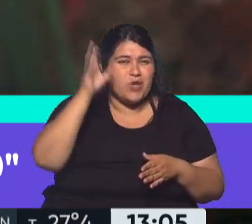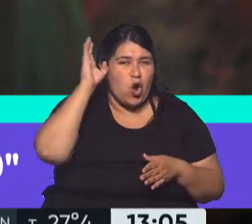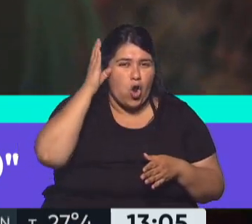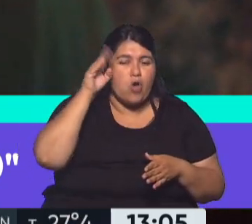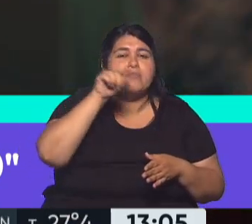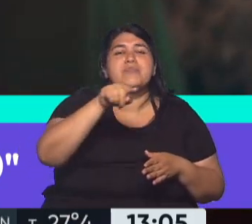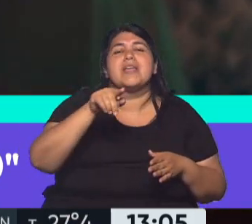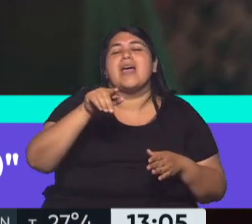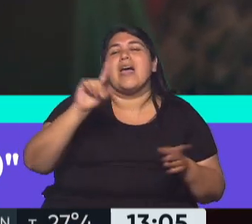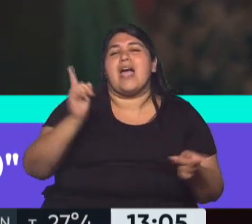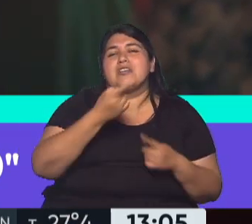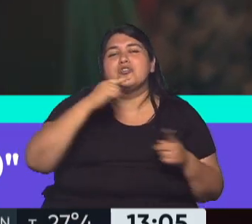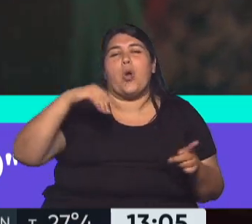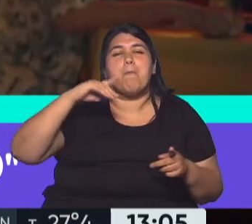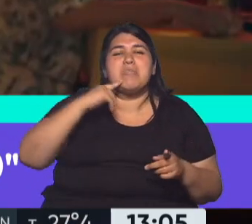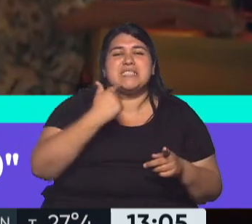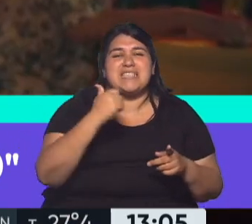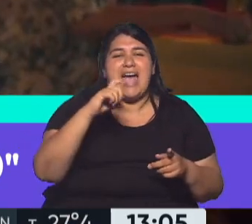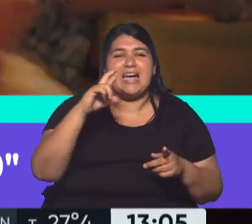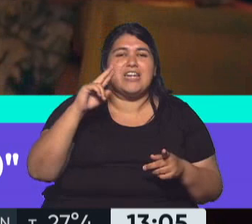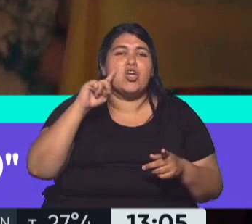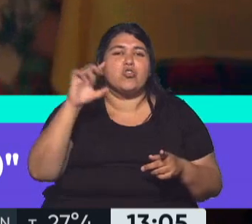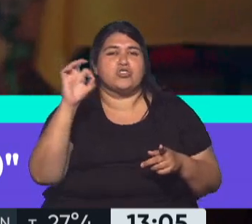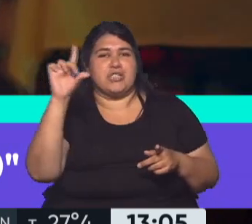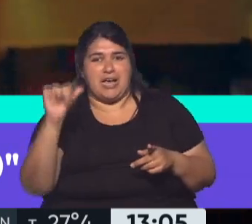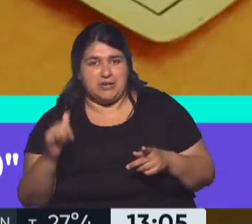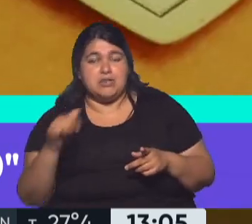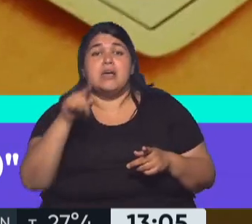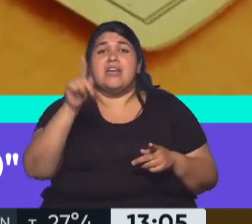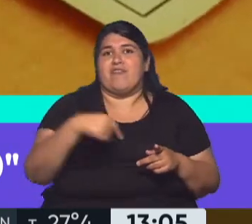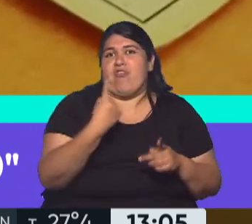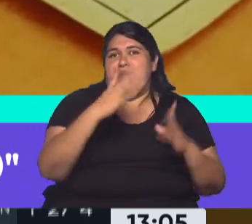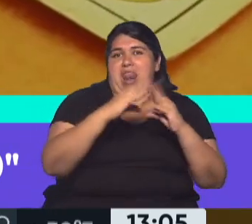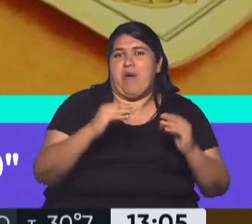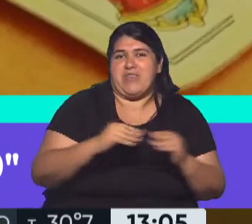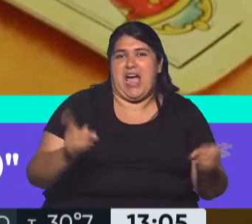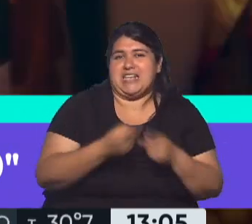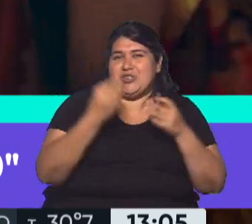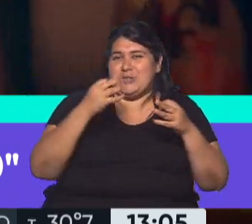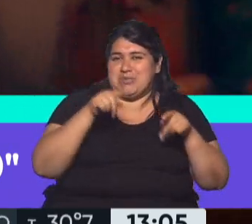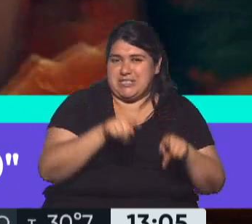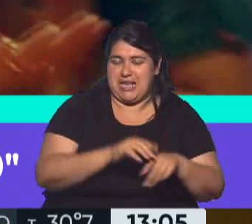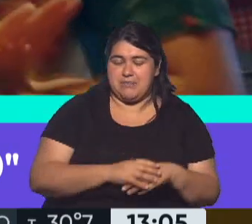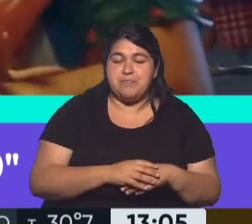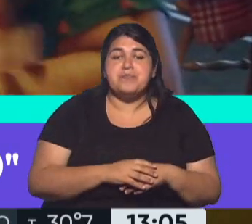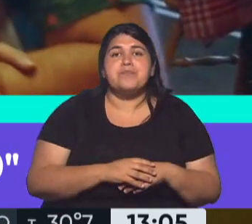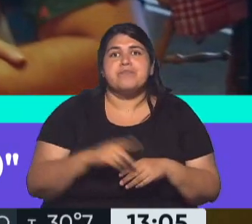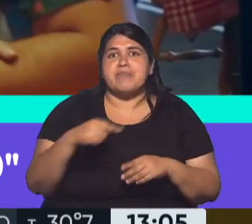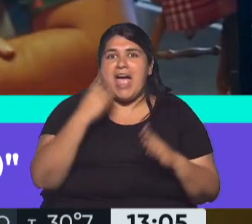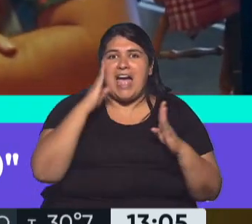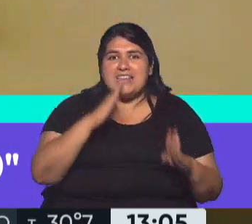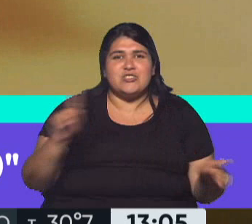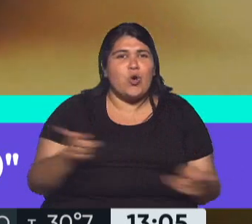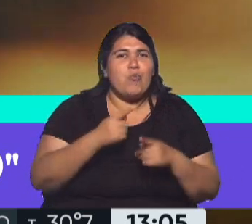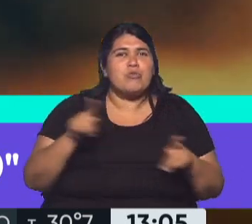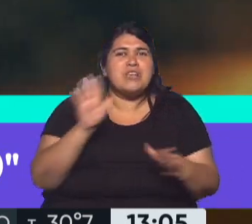Criolla, ¿no? Una fecha interesante, o sea, el Colón Misa Criolla y Navidad Nuestra el 22 de diciembre. Pero bueno, toda la atención en esta versión hermosa